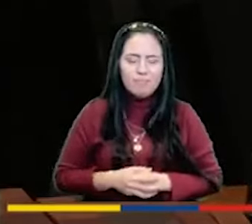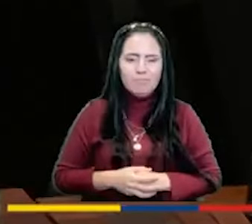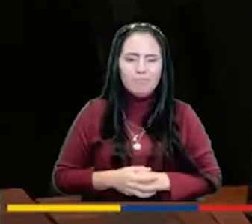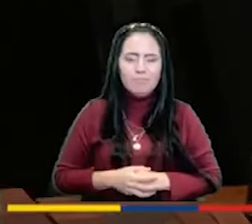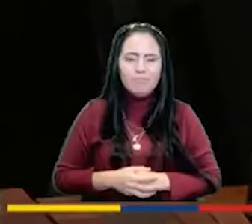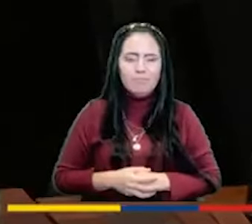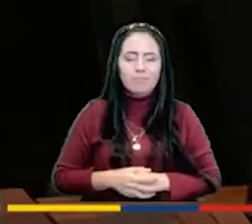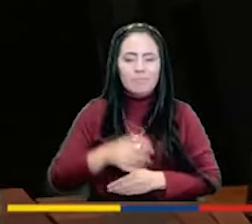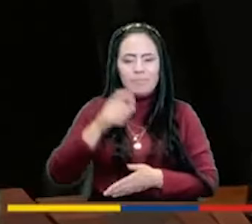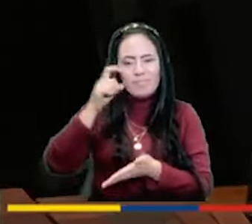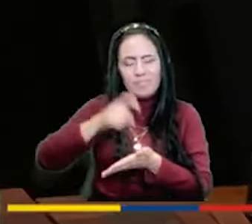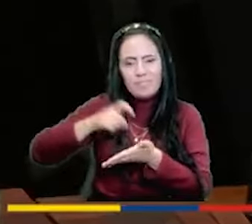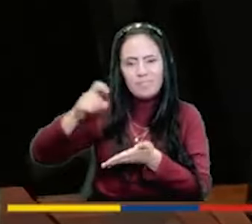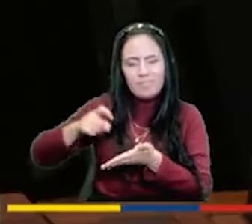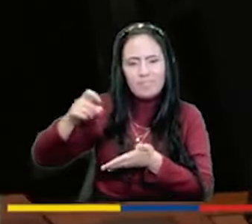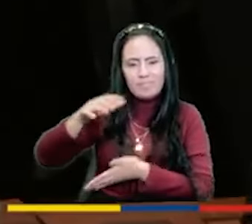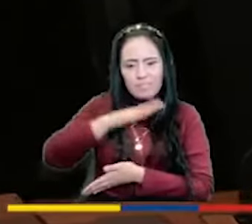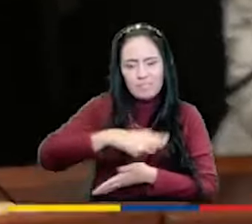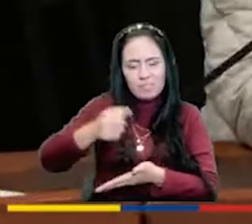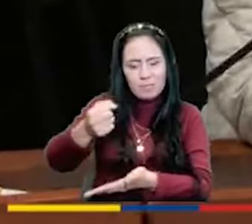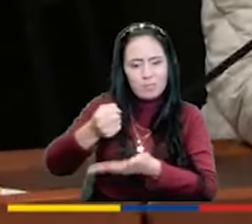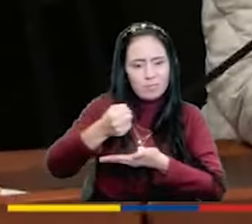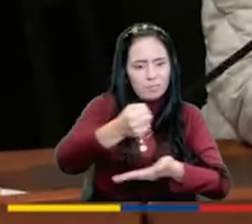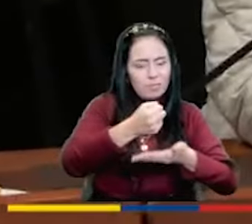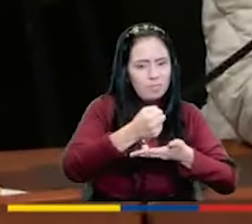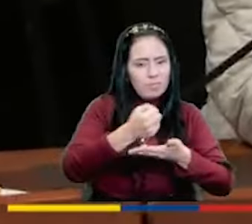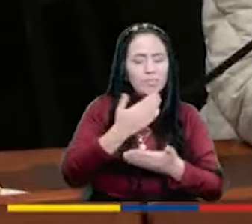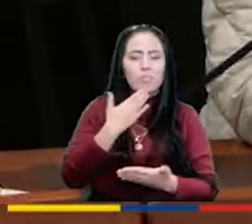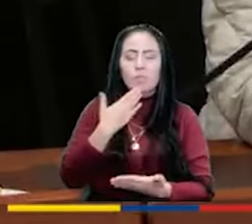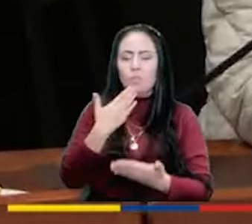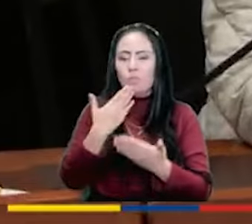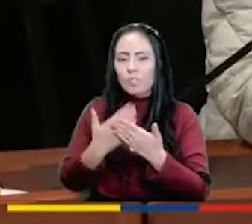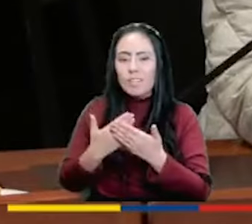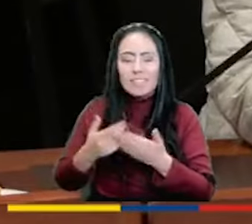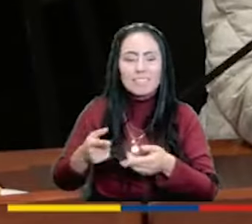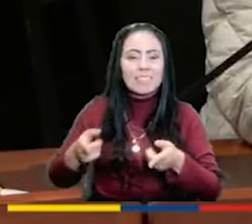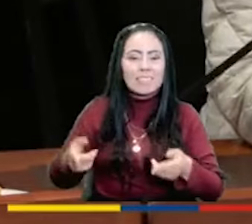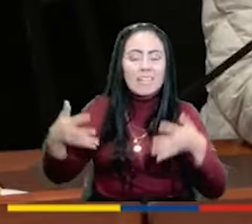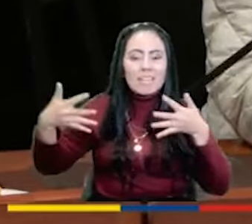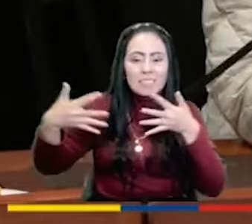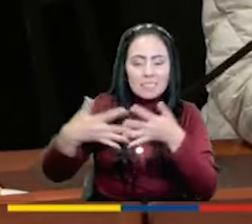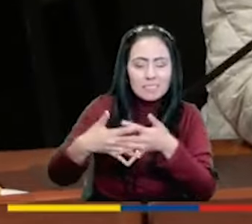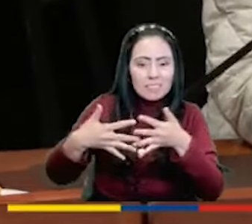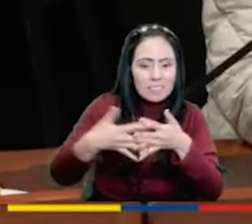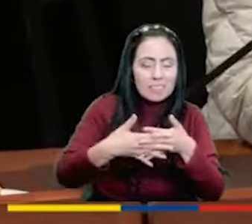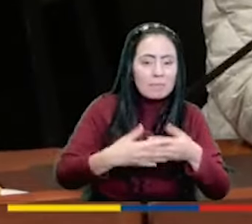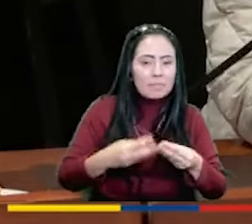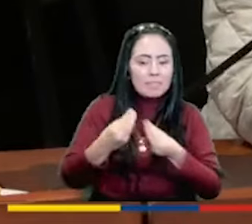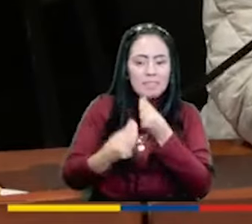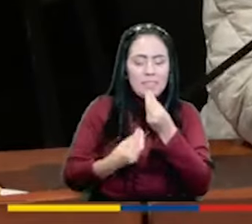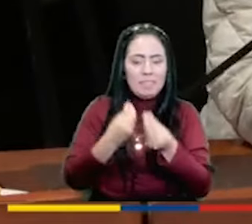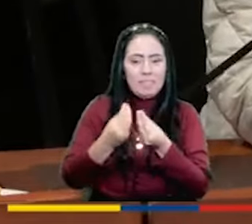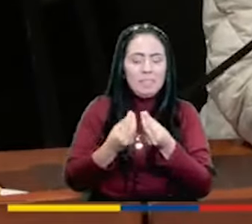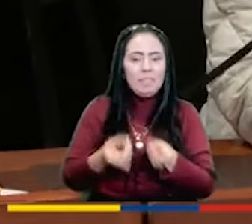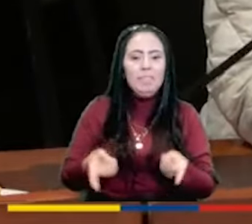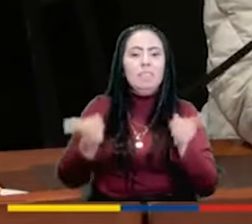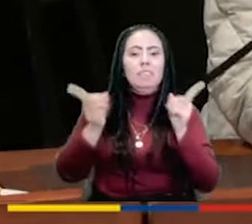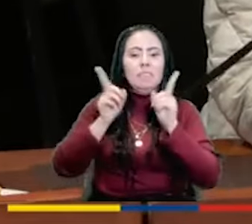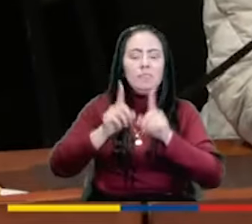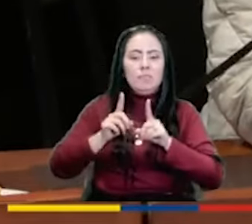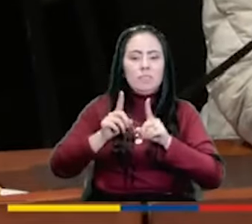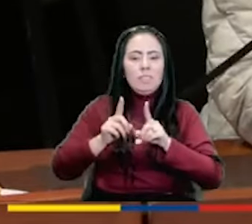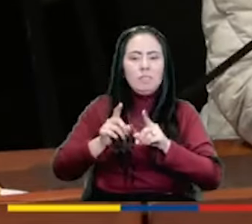la necesidad del presupuesto. Mucha de la articulación se hace, pero cuando vamos a poner